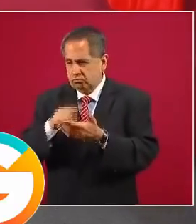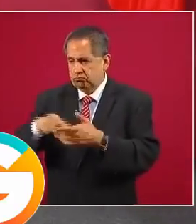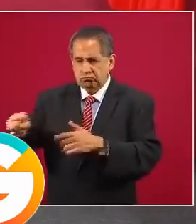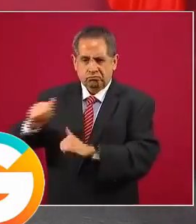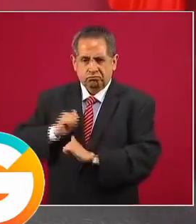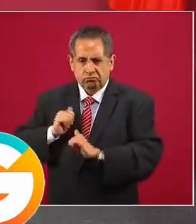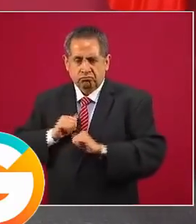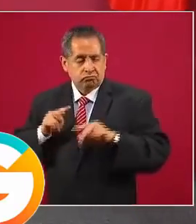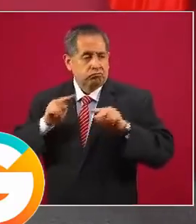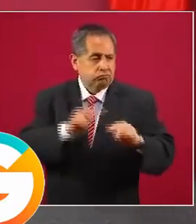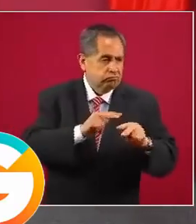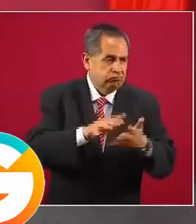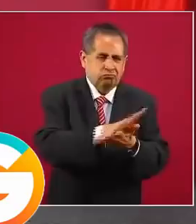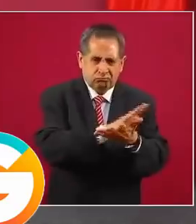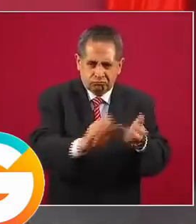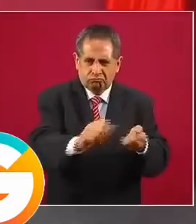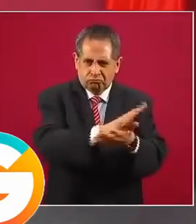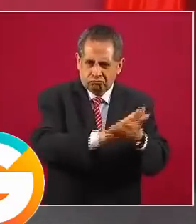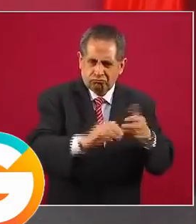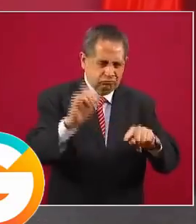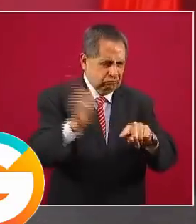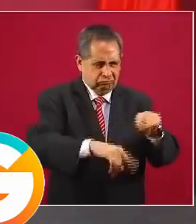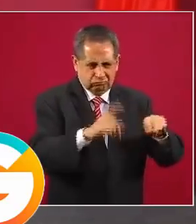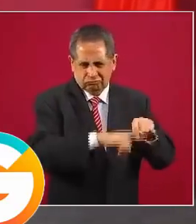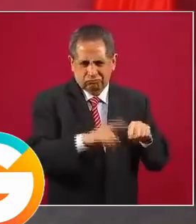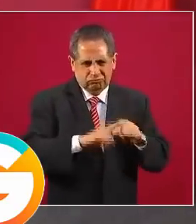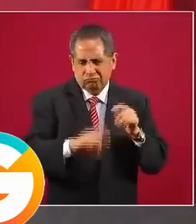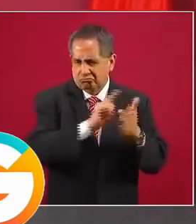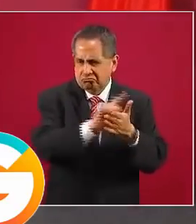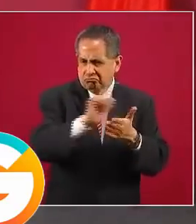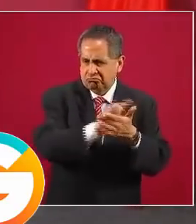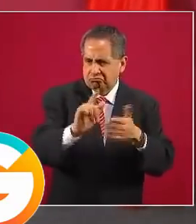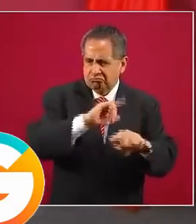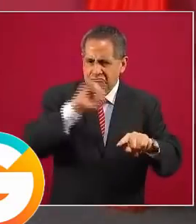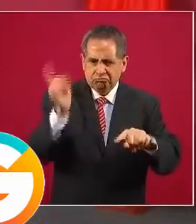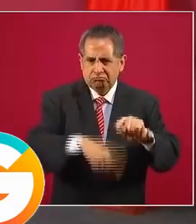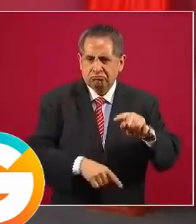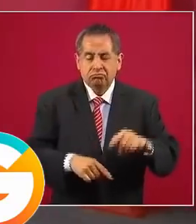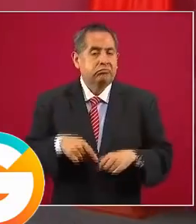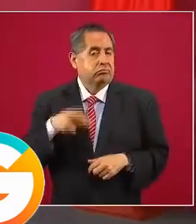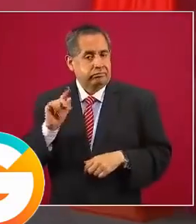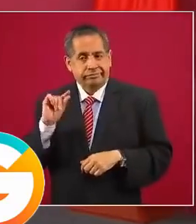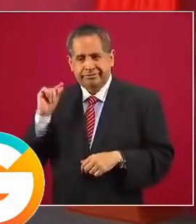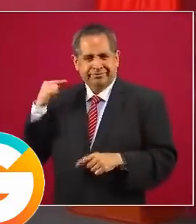plantíos, pero de un tiempo a la fecha lo que